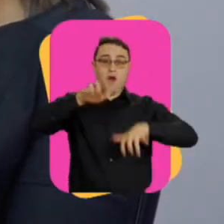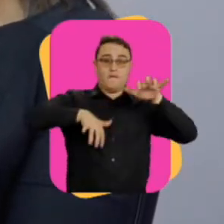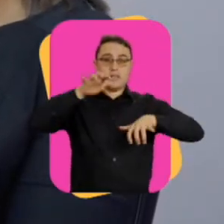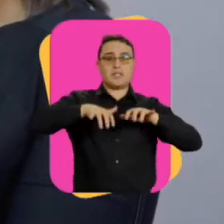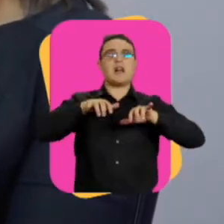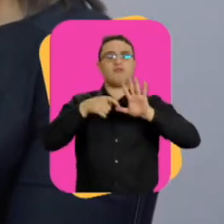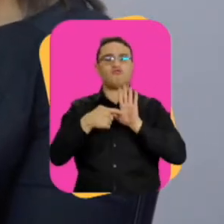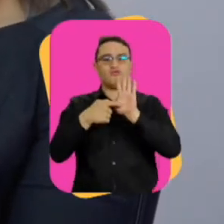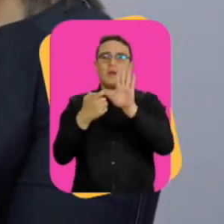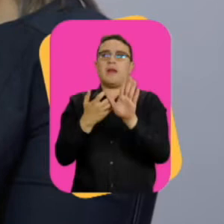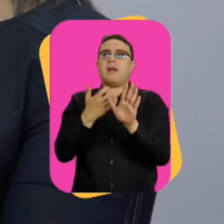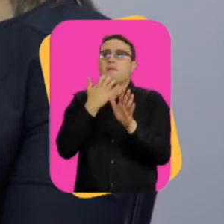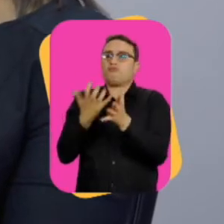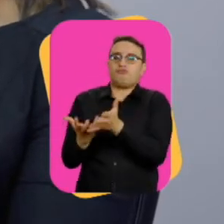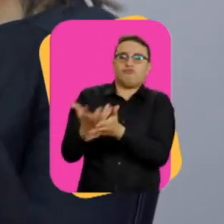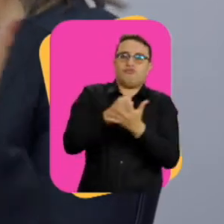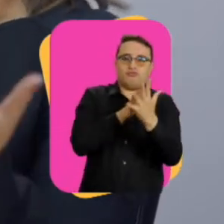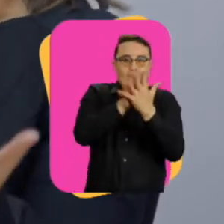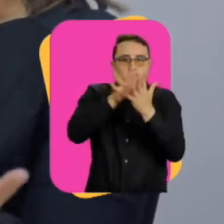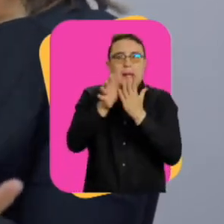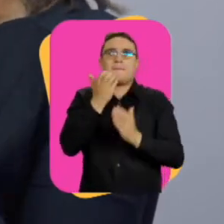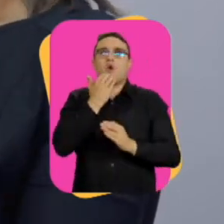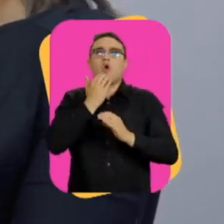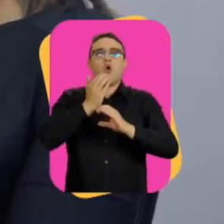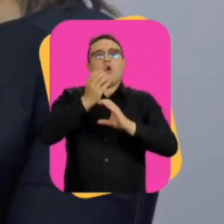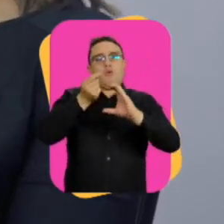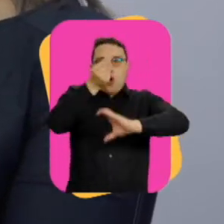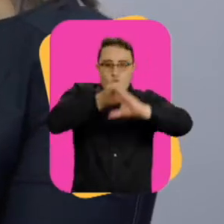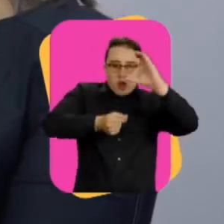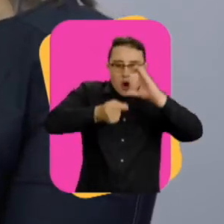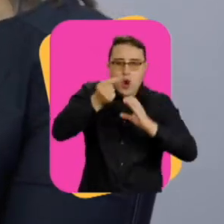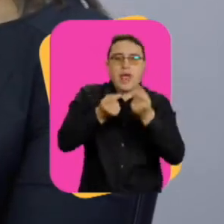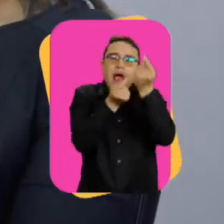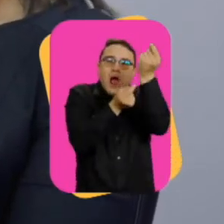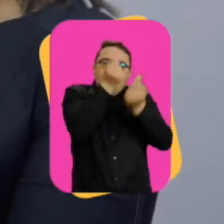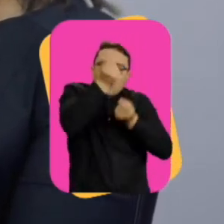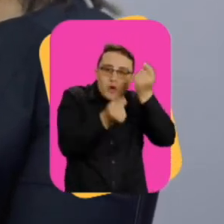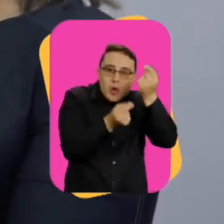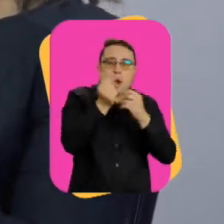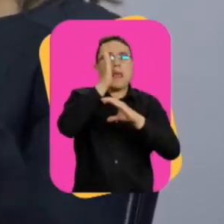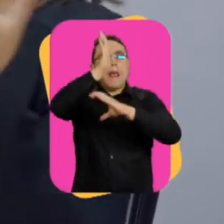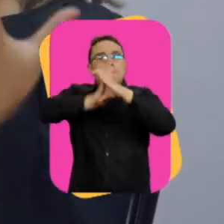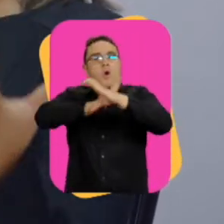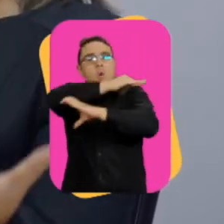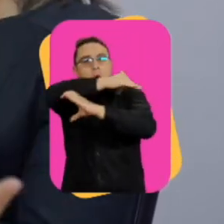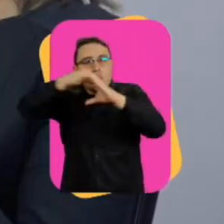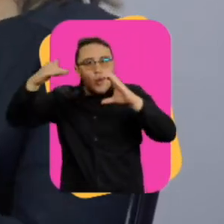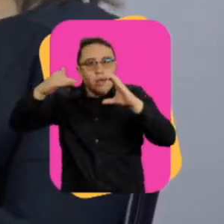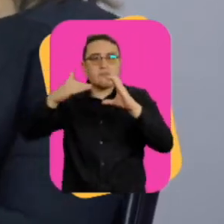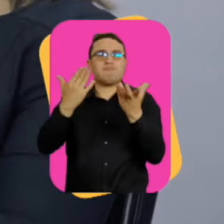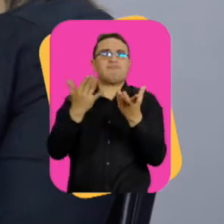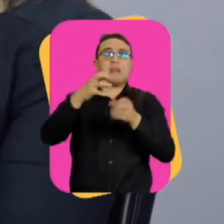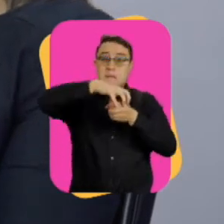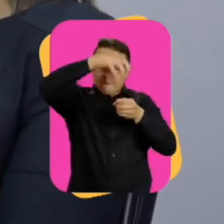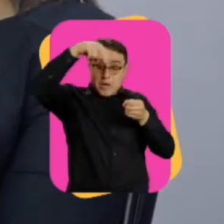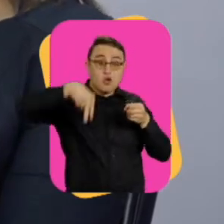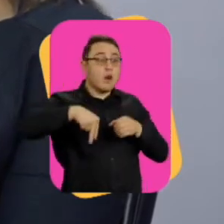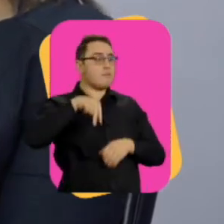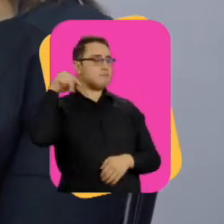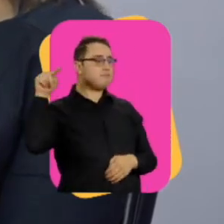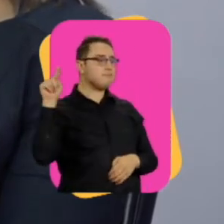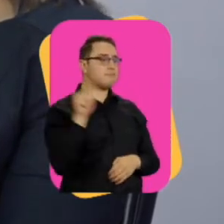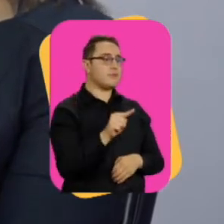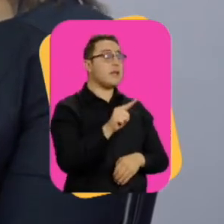rendición de cuentas a entes externos como la Contraloría, la Contaduría, la Procuraduría. si un ciudadano viene a solicitar